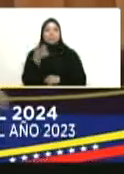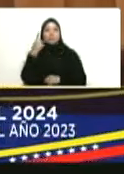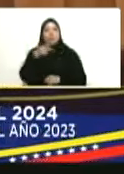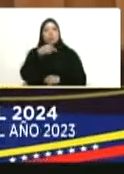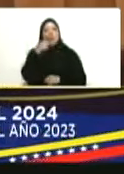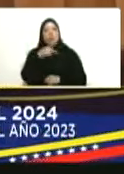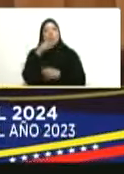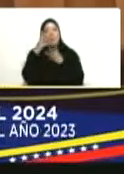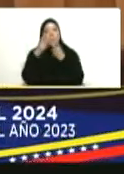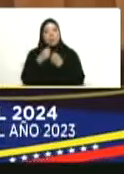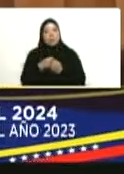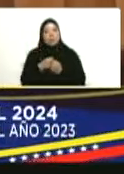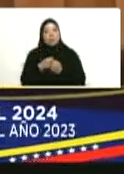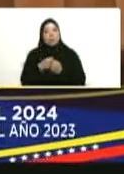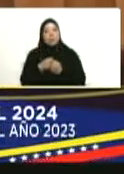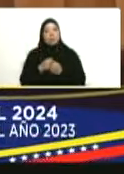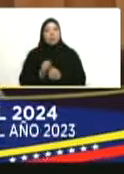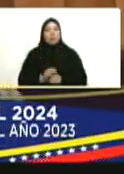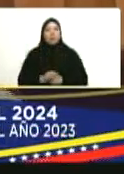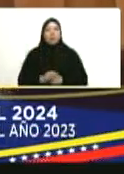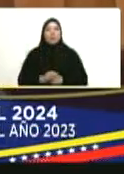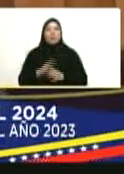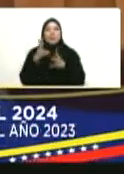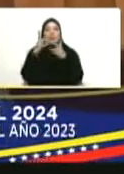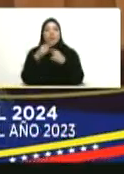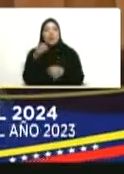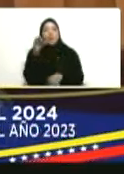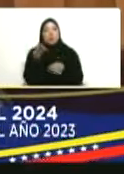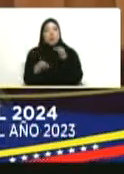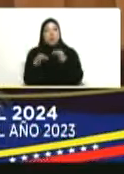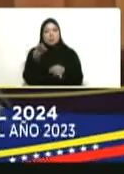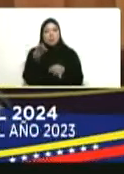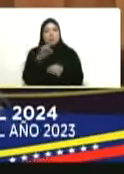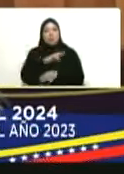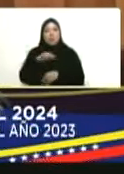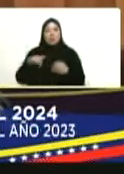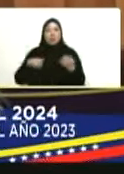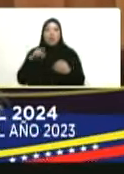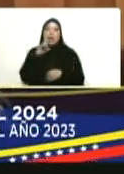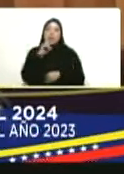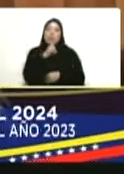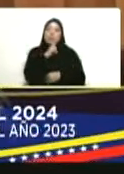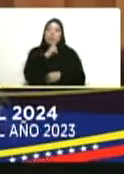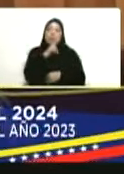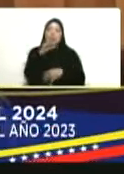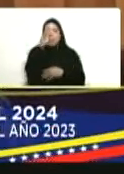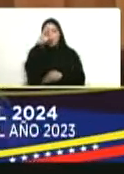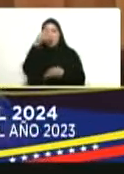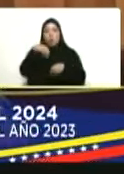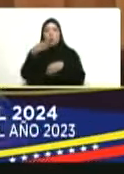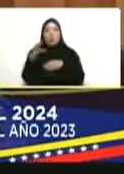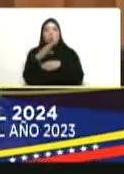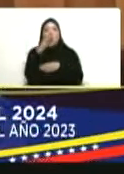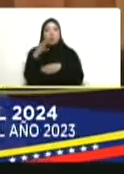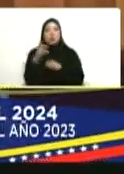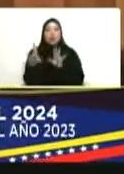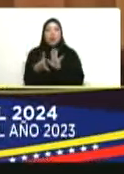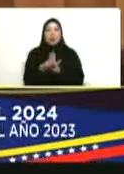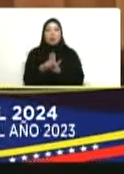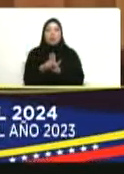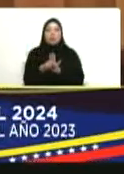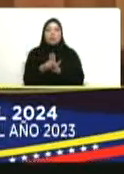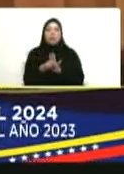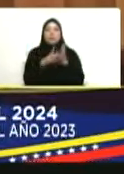Política Administrativa, administrando justicia a nombre de la República, de acuerdo a la Constitución y a la ley,